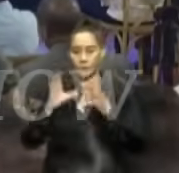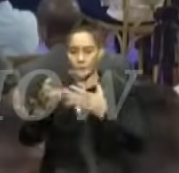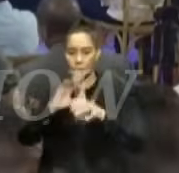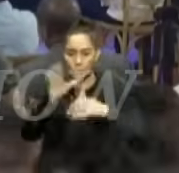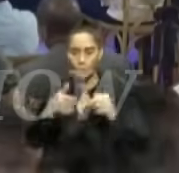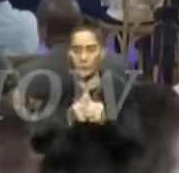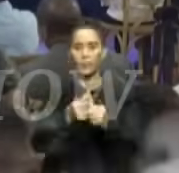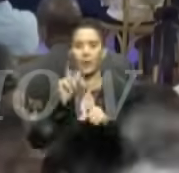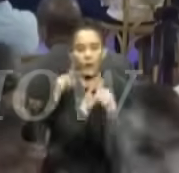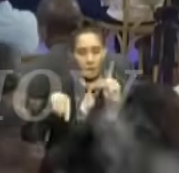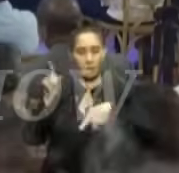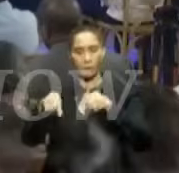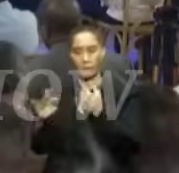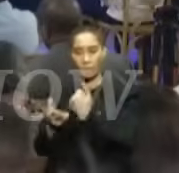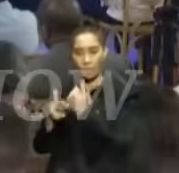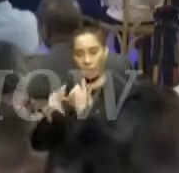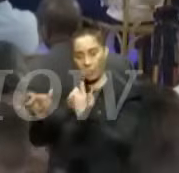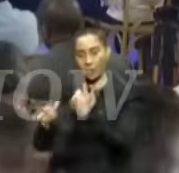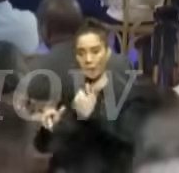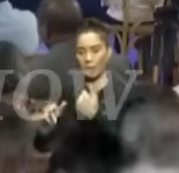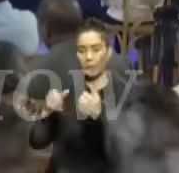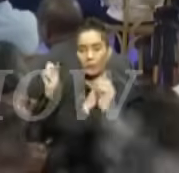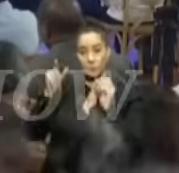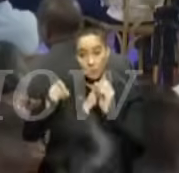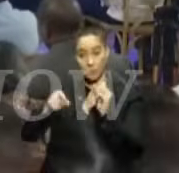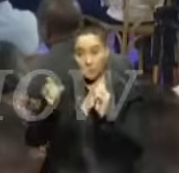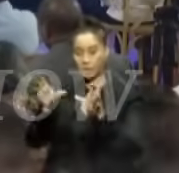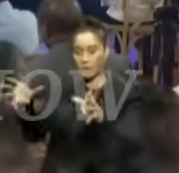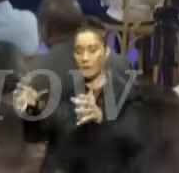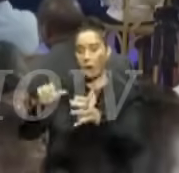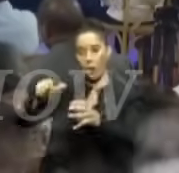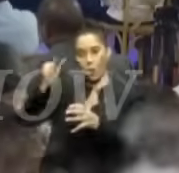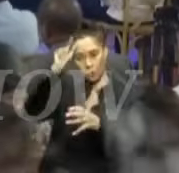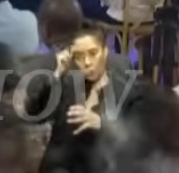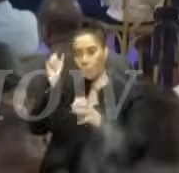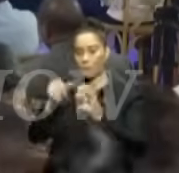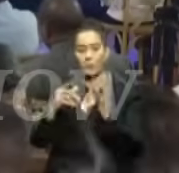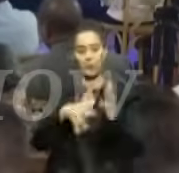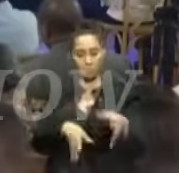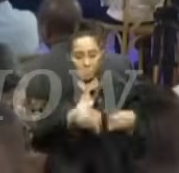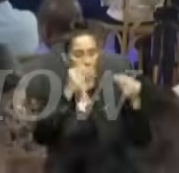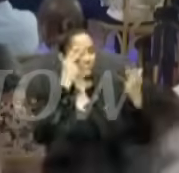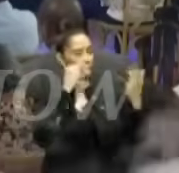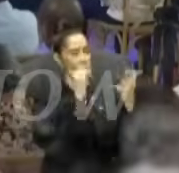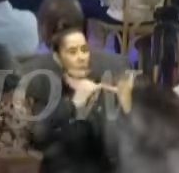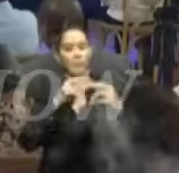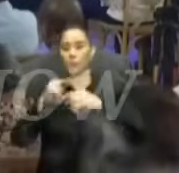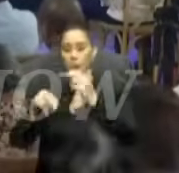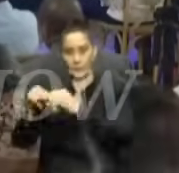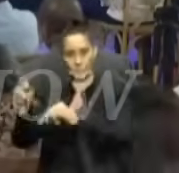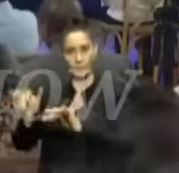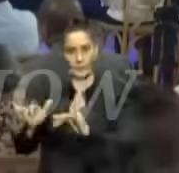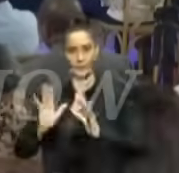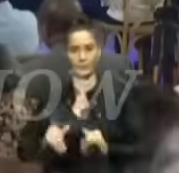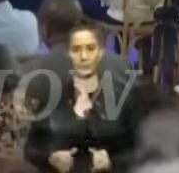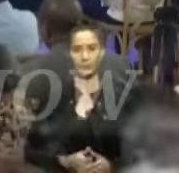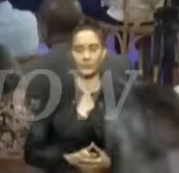todas pero por lo menos tenerlas ahí para cuando se necesiten que venga otro gobierno y la pueda licitar